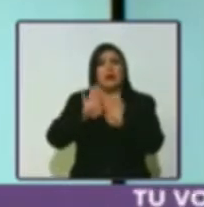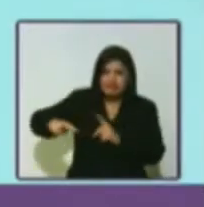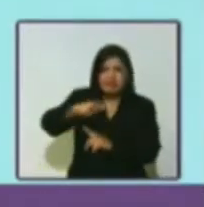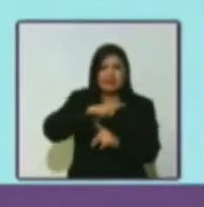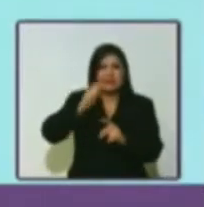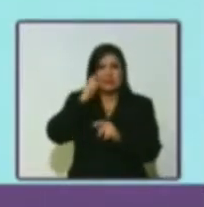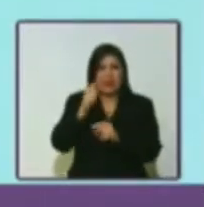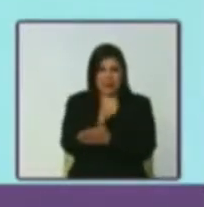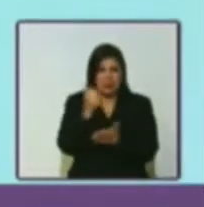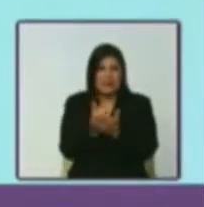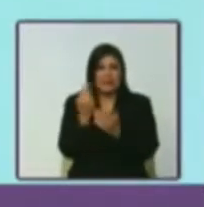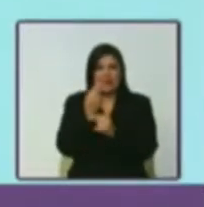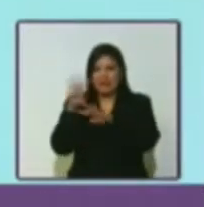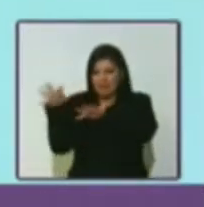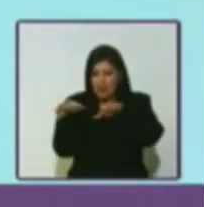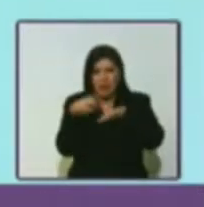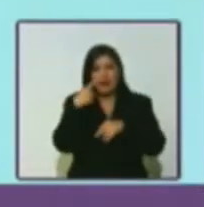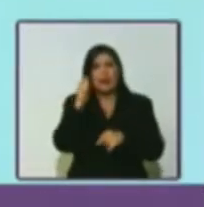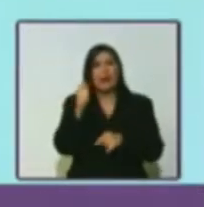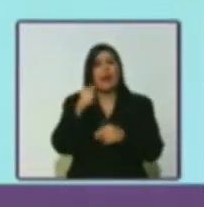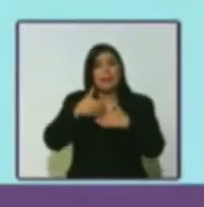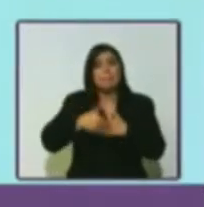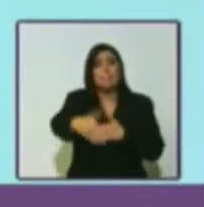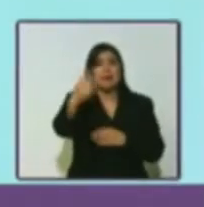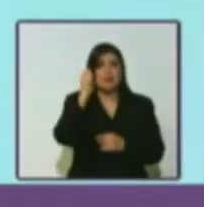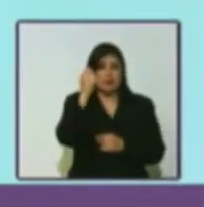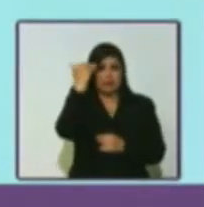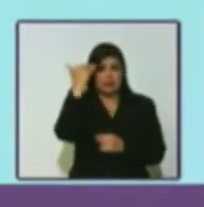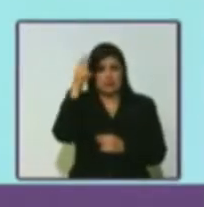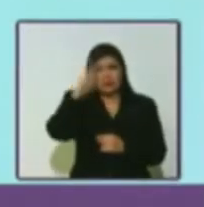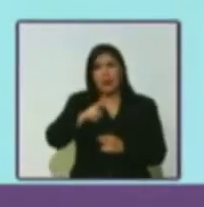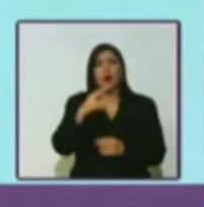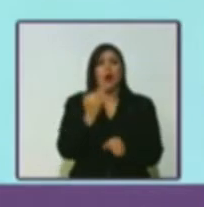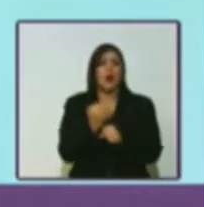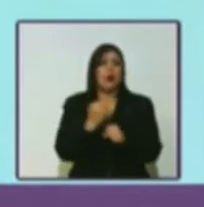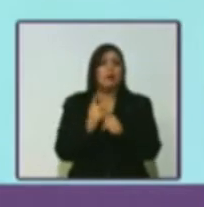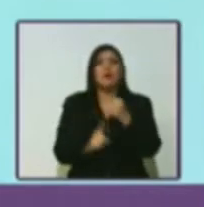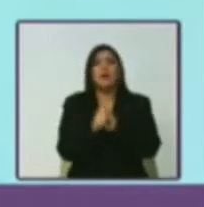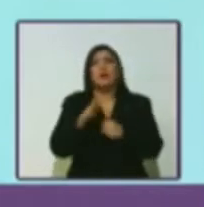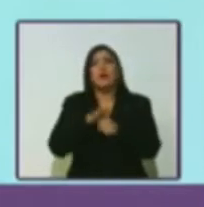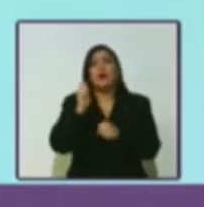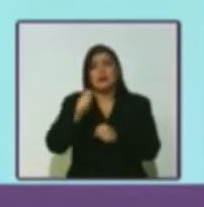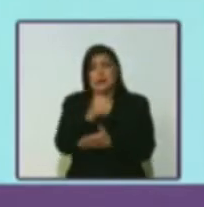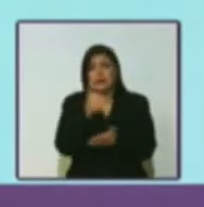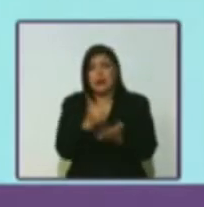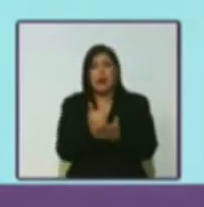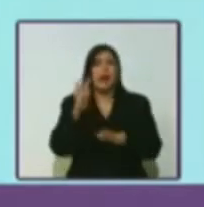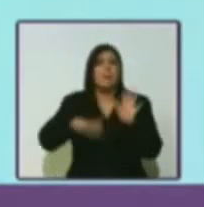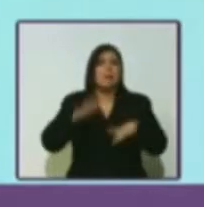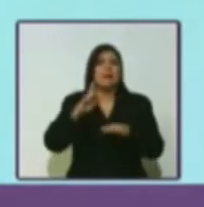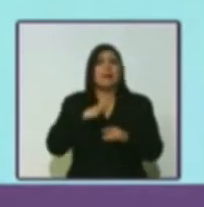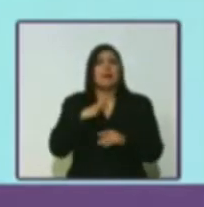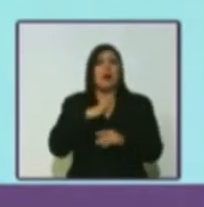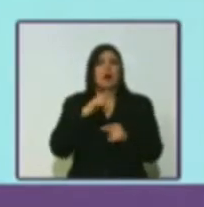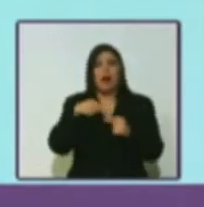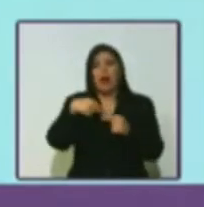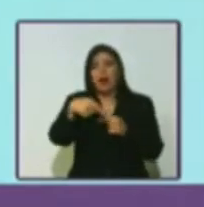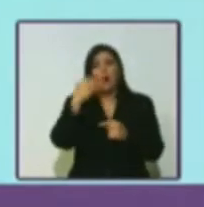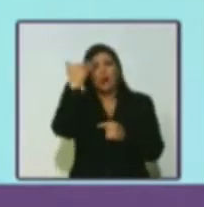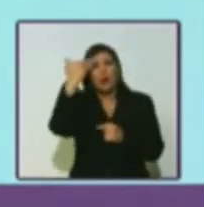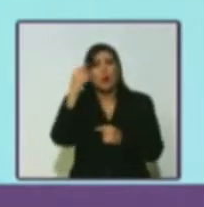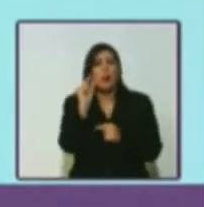importante, sí, de las más importantes, sí, de lo que había ahí. Sin duda, nada más es la de